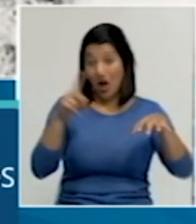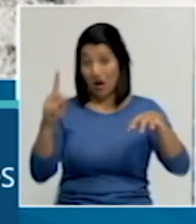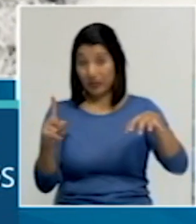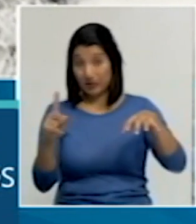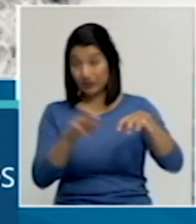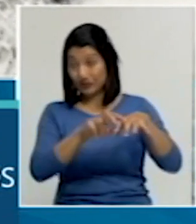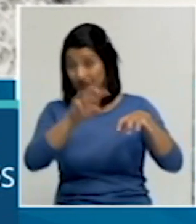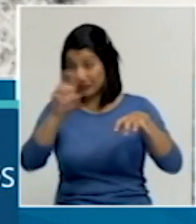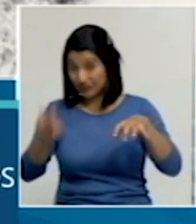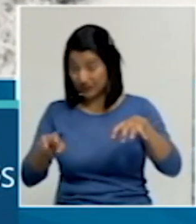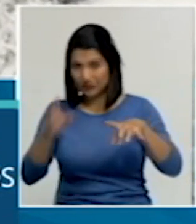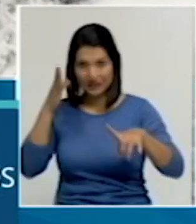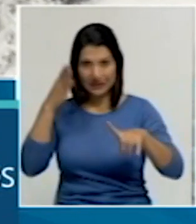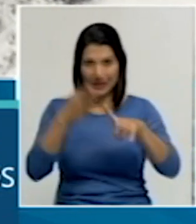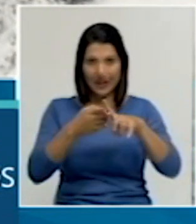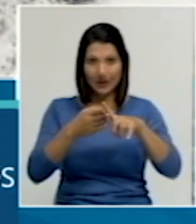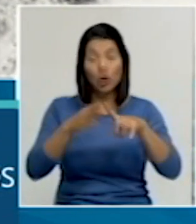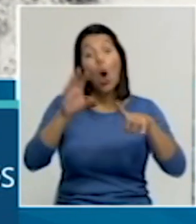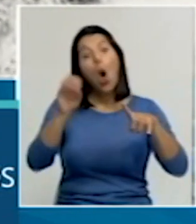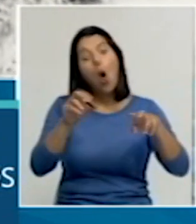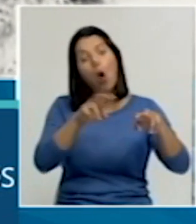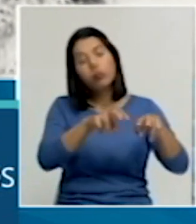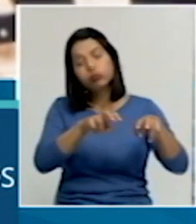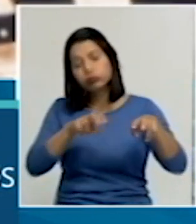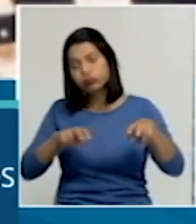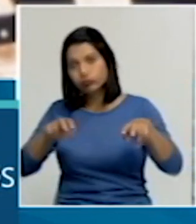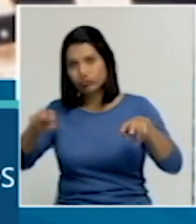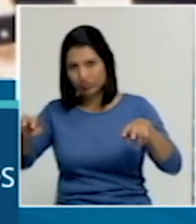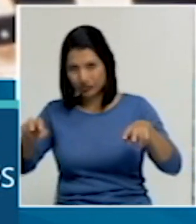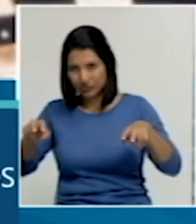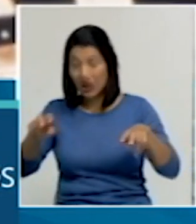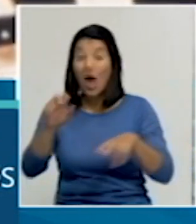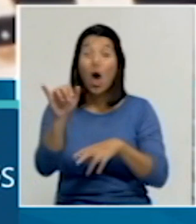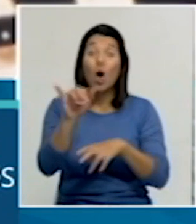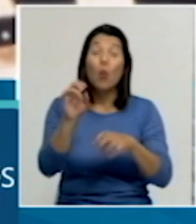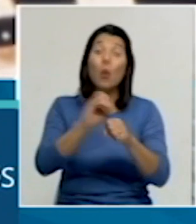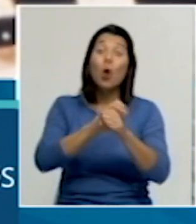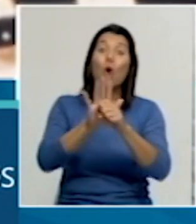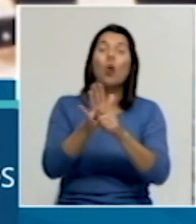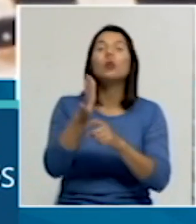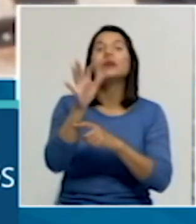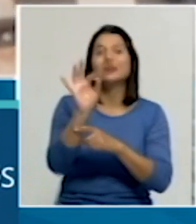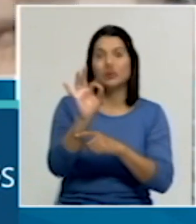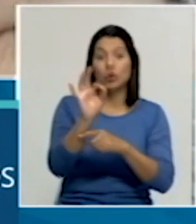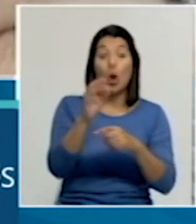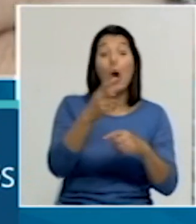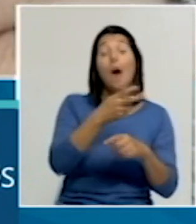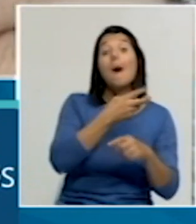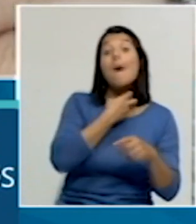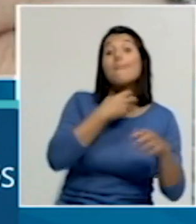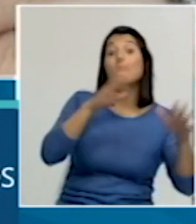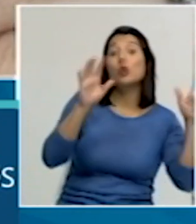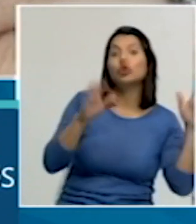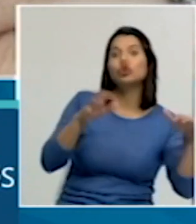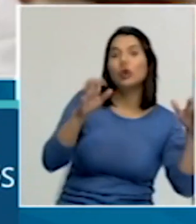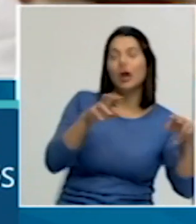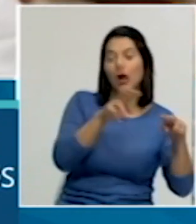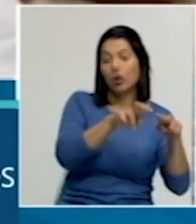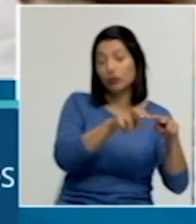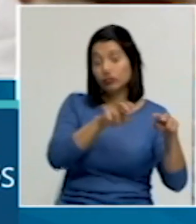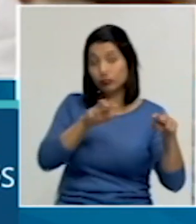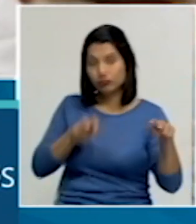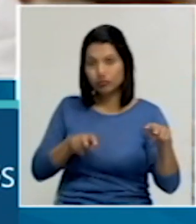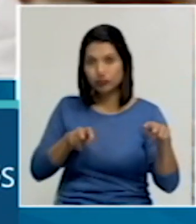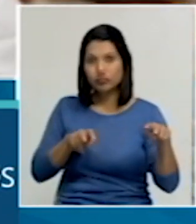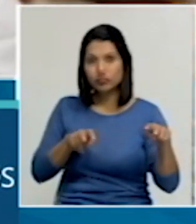que se llama un hospedero intermediario. En el caso de la COVID-19, pasó de murciélagos a un hospedador